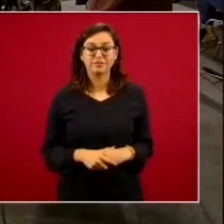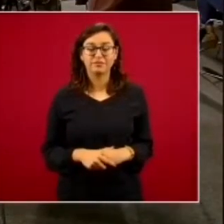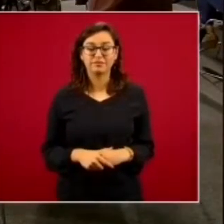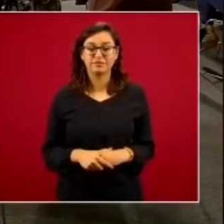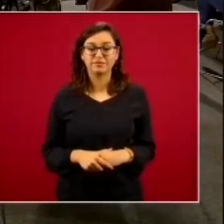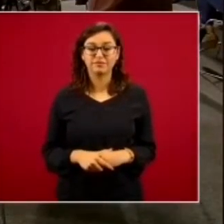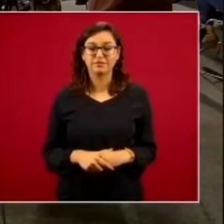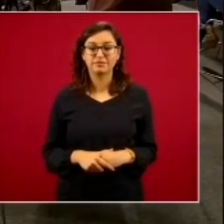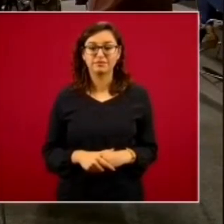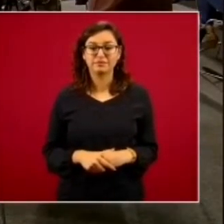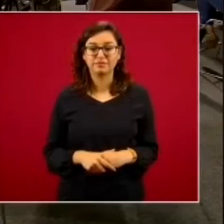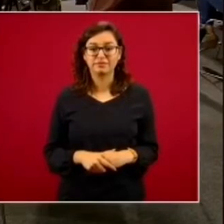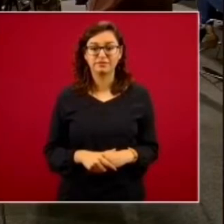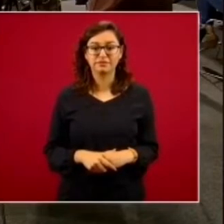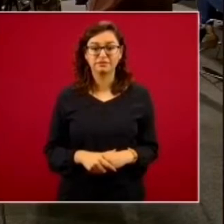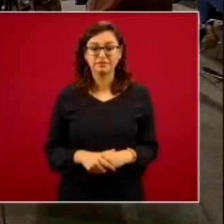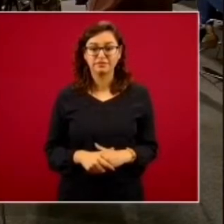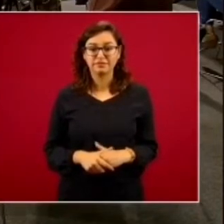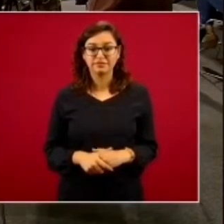del material bibliográfico.